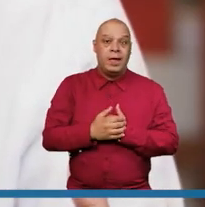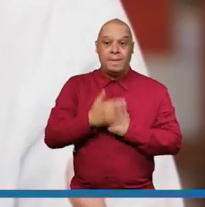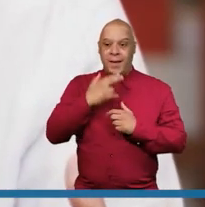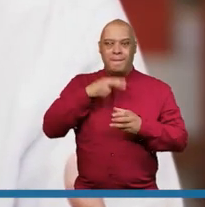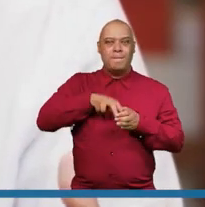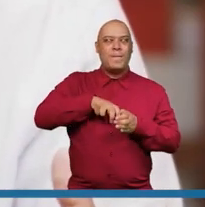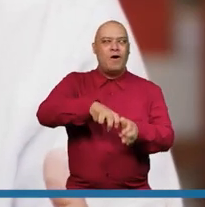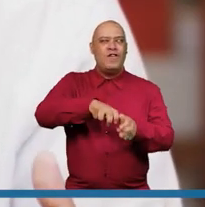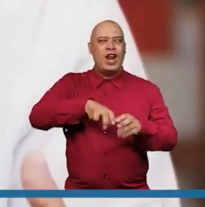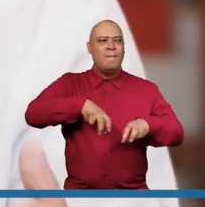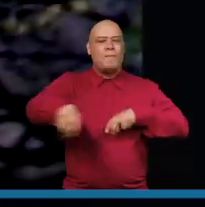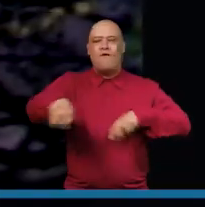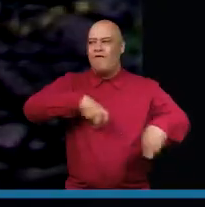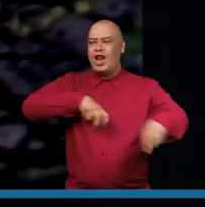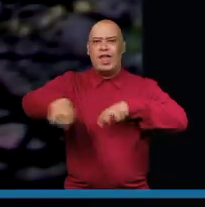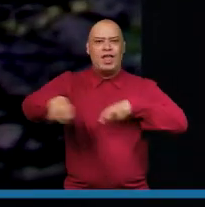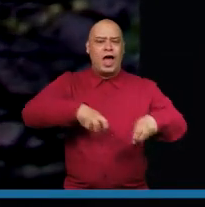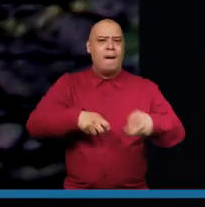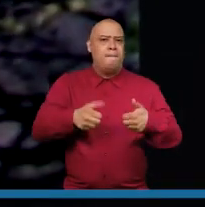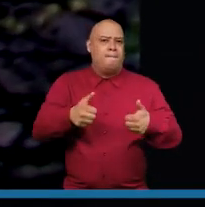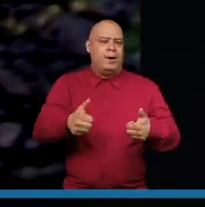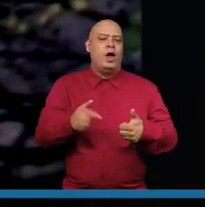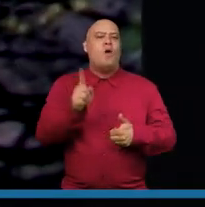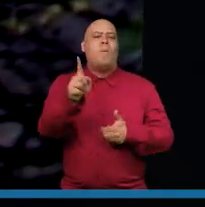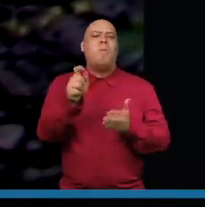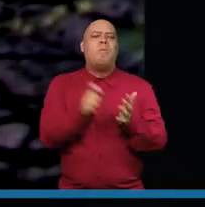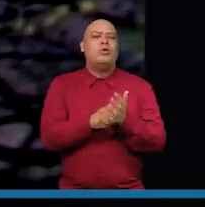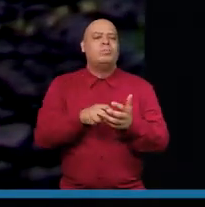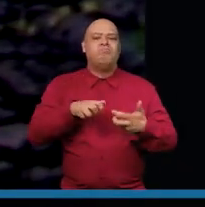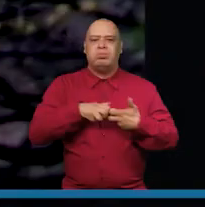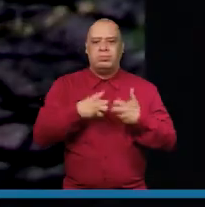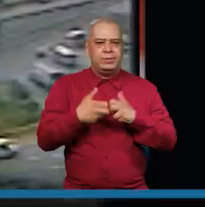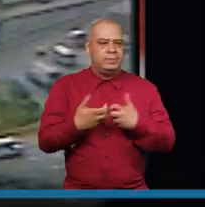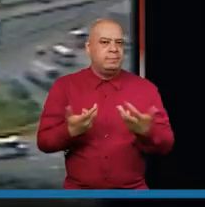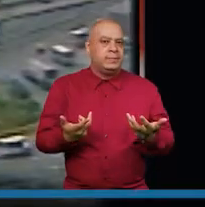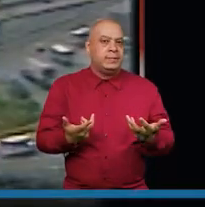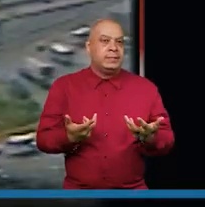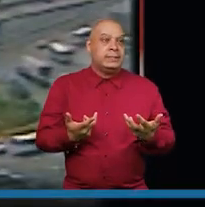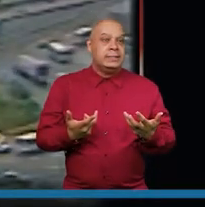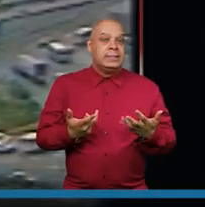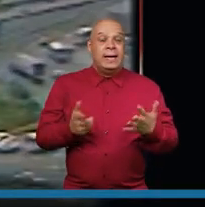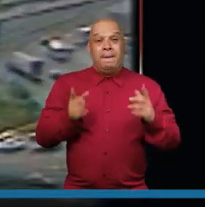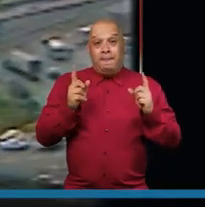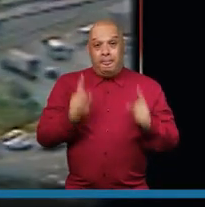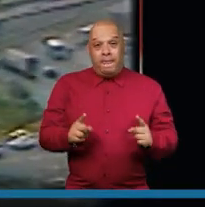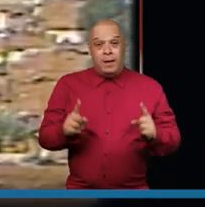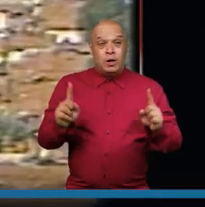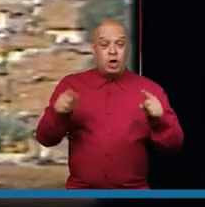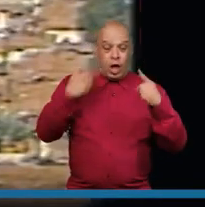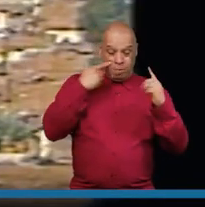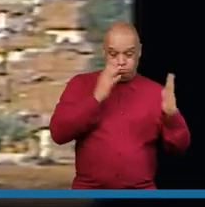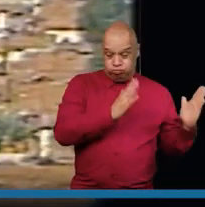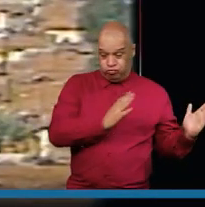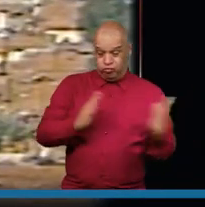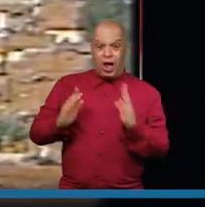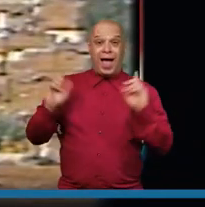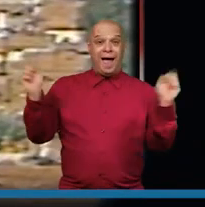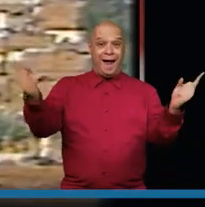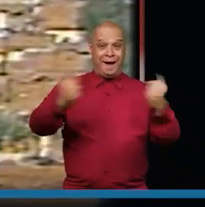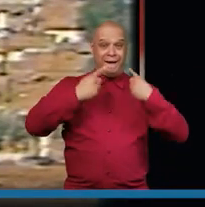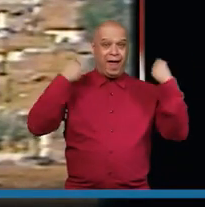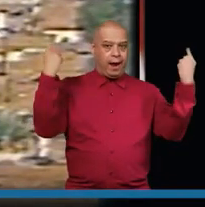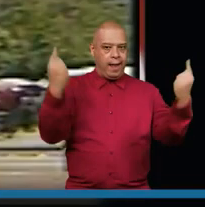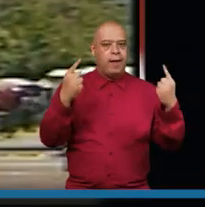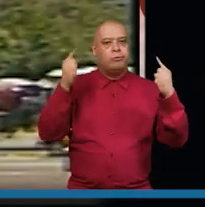de la movilidad urbana, tienen un grave problema. No tienen una visión de una totalidad de planificación